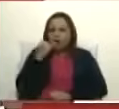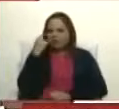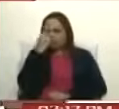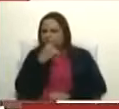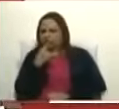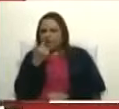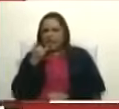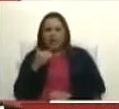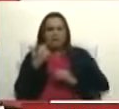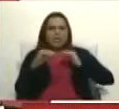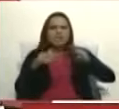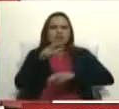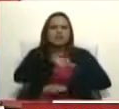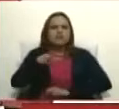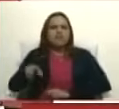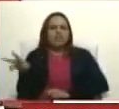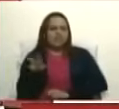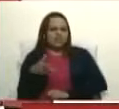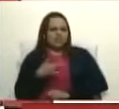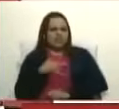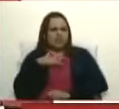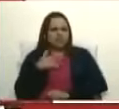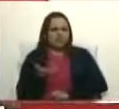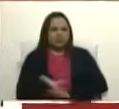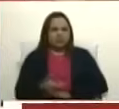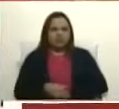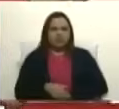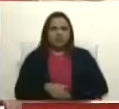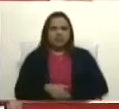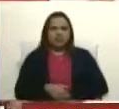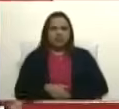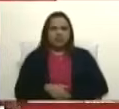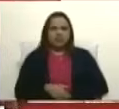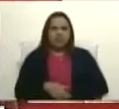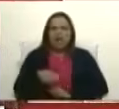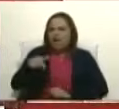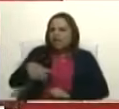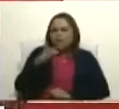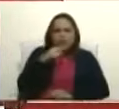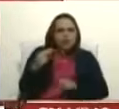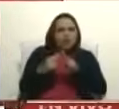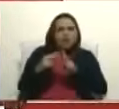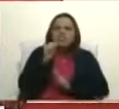envía mensajes a los venezolanos. Aquí nadie sabe quién es él.